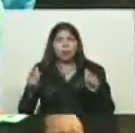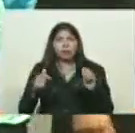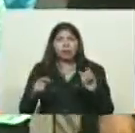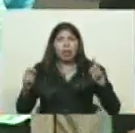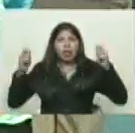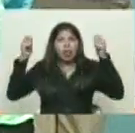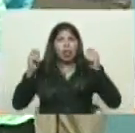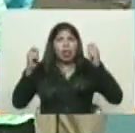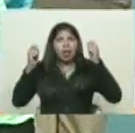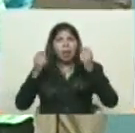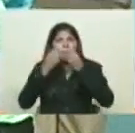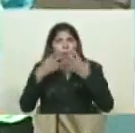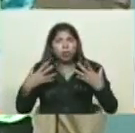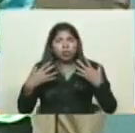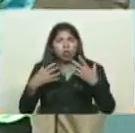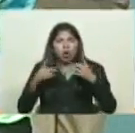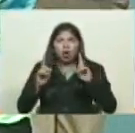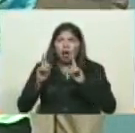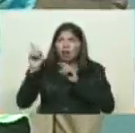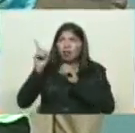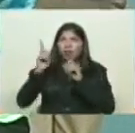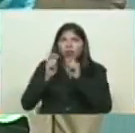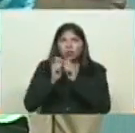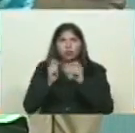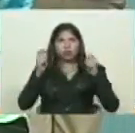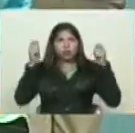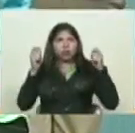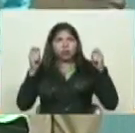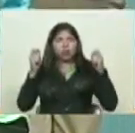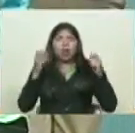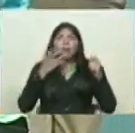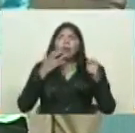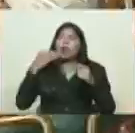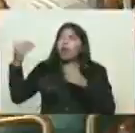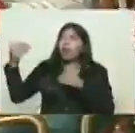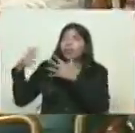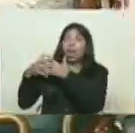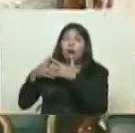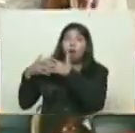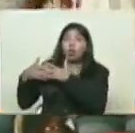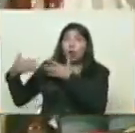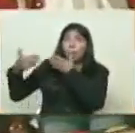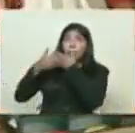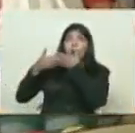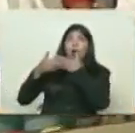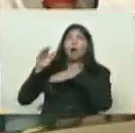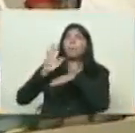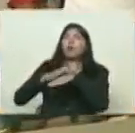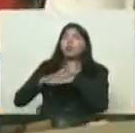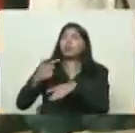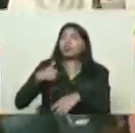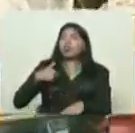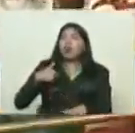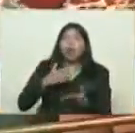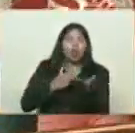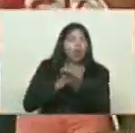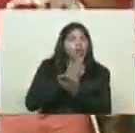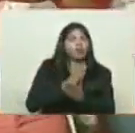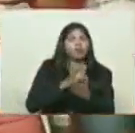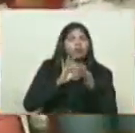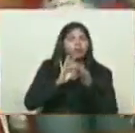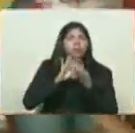mensaje hermoso que tienen allá arriba. Si Estados Unidos me ataca, es porque soy leal a mi